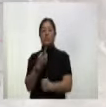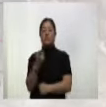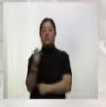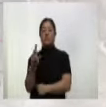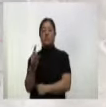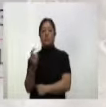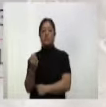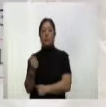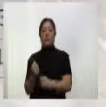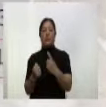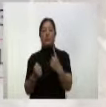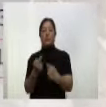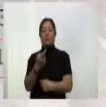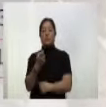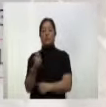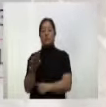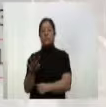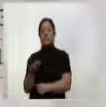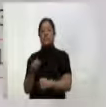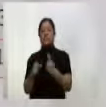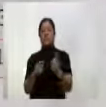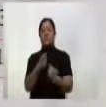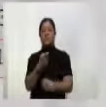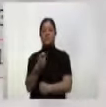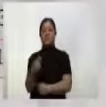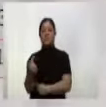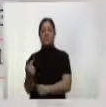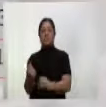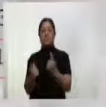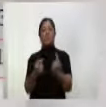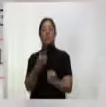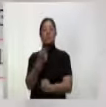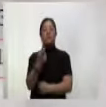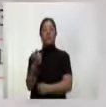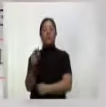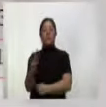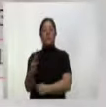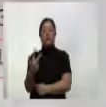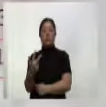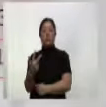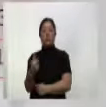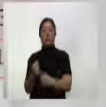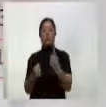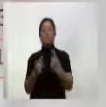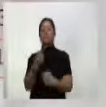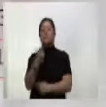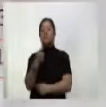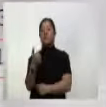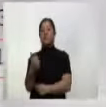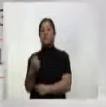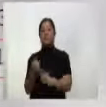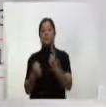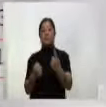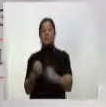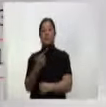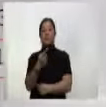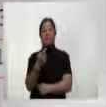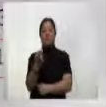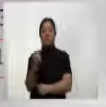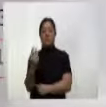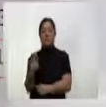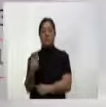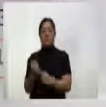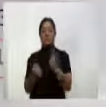139, Nanacamilpa 119, Tetlatlauca 112, Terrenate 108, Ayometla 106, Hueyotlipan